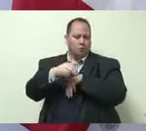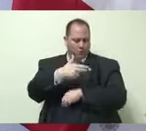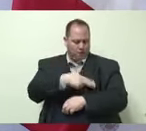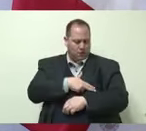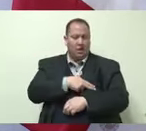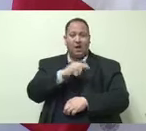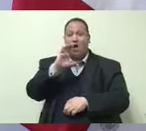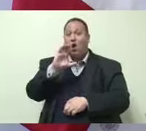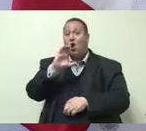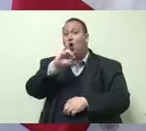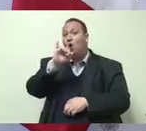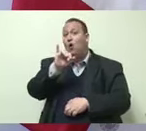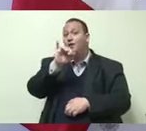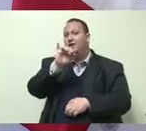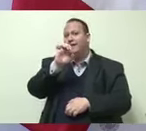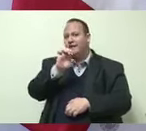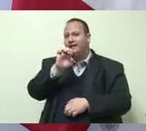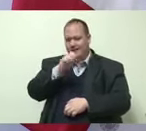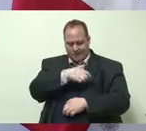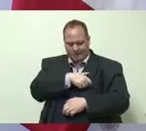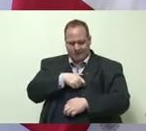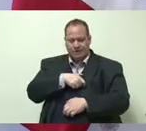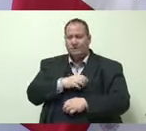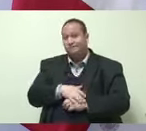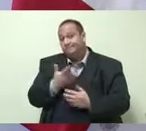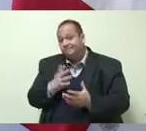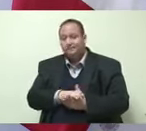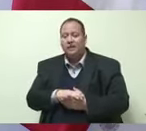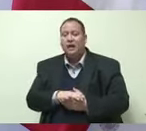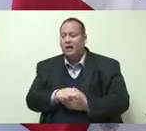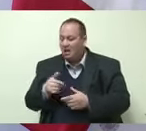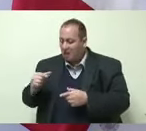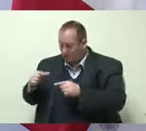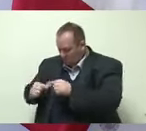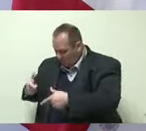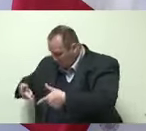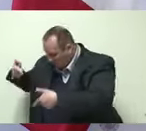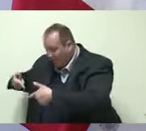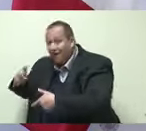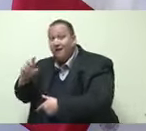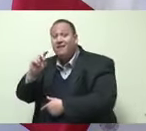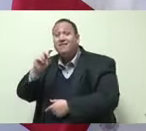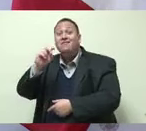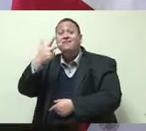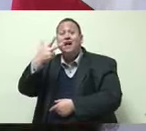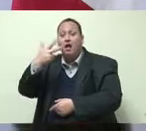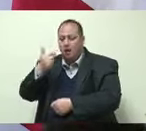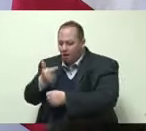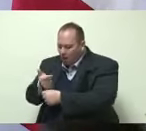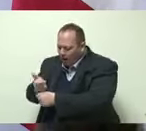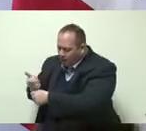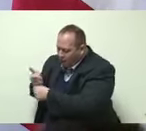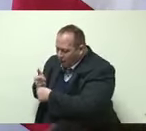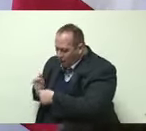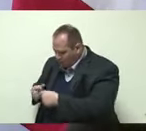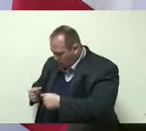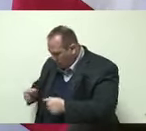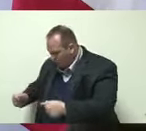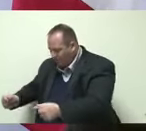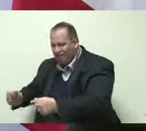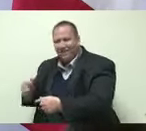las siglas JGL. De manera que casquillos hay por lo menos 38 localizados en la